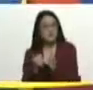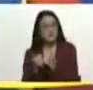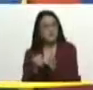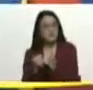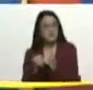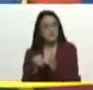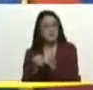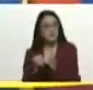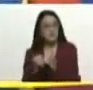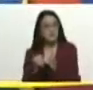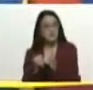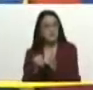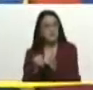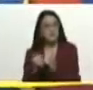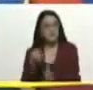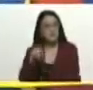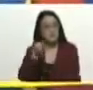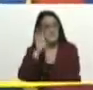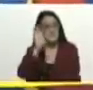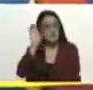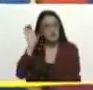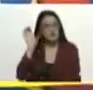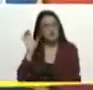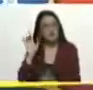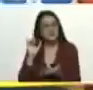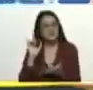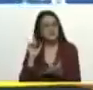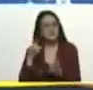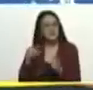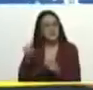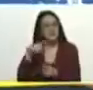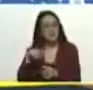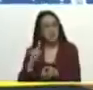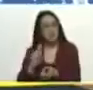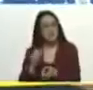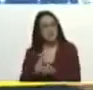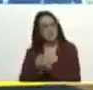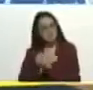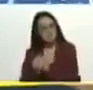Siendo países que nos queremos como pueblos.